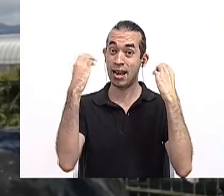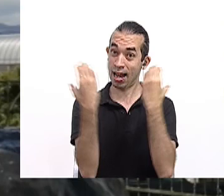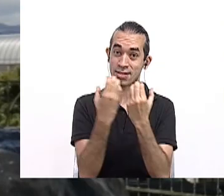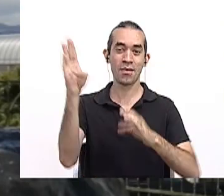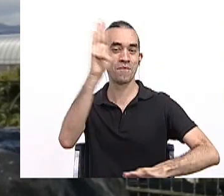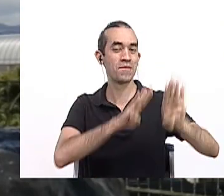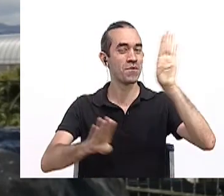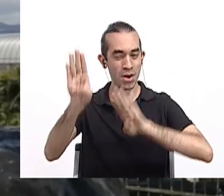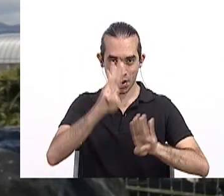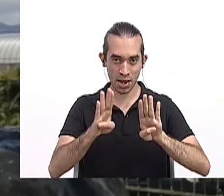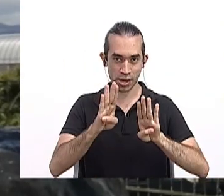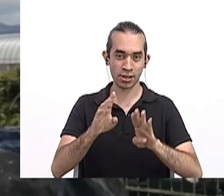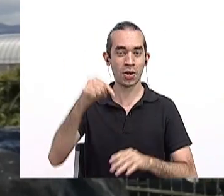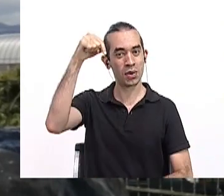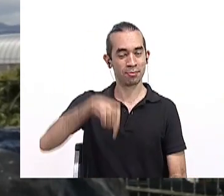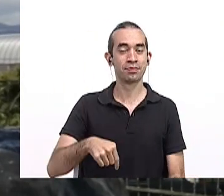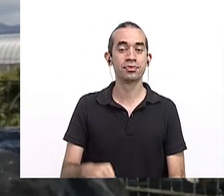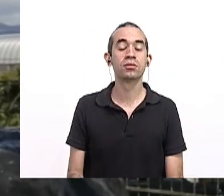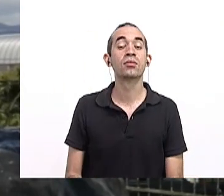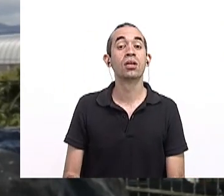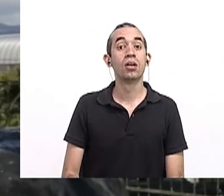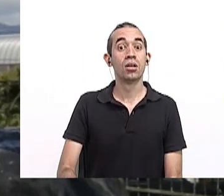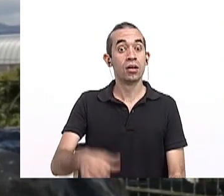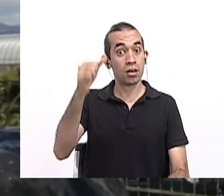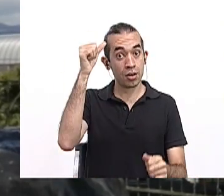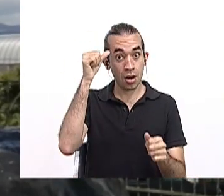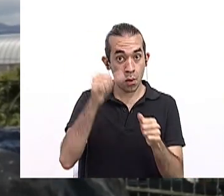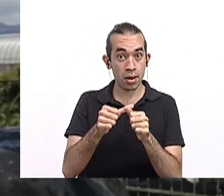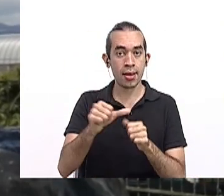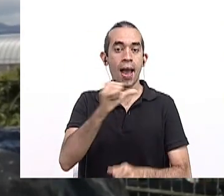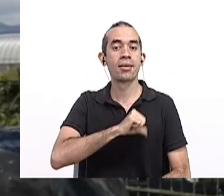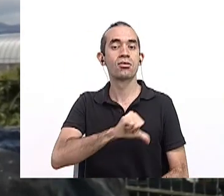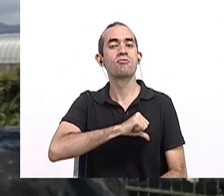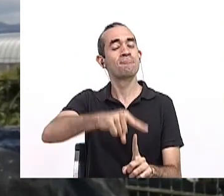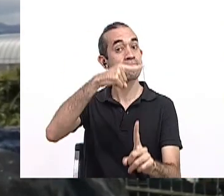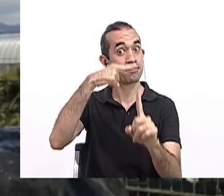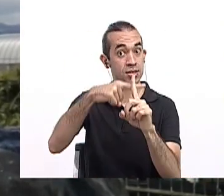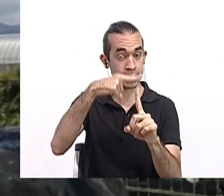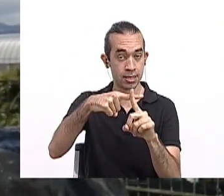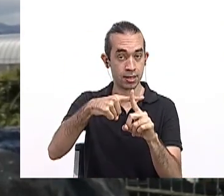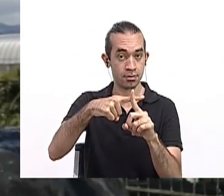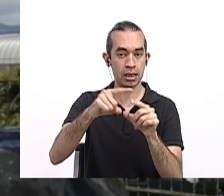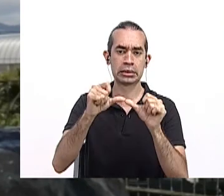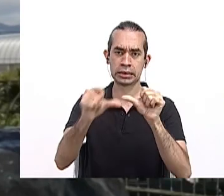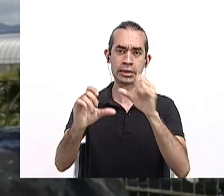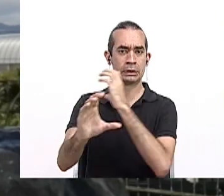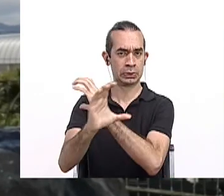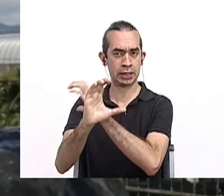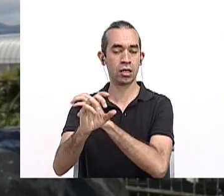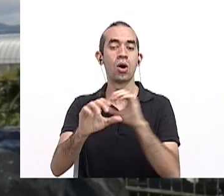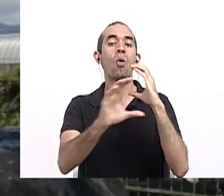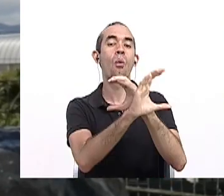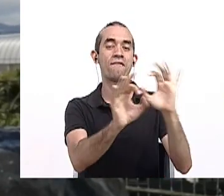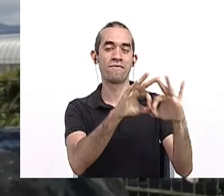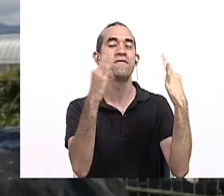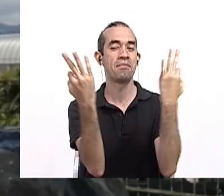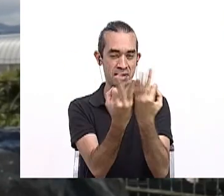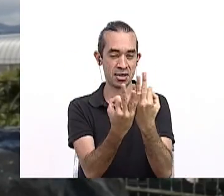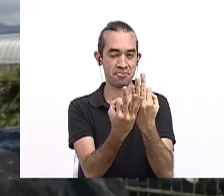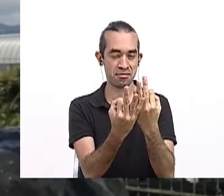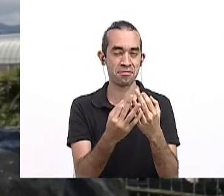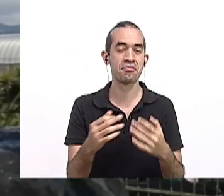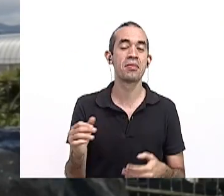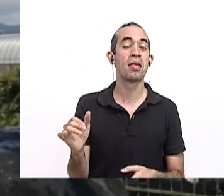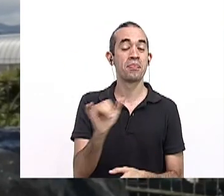biología del día de hoy no olviden una actitud positiva seguirse cuidando y cuidar a sus familias